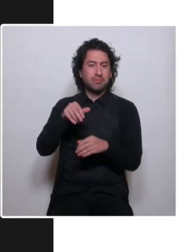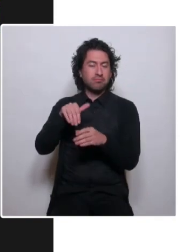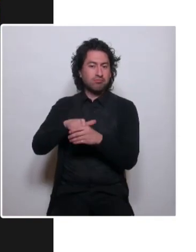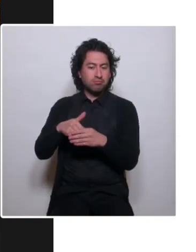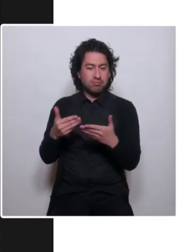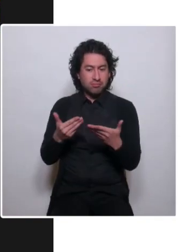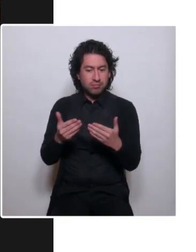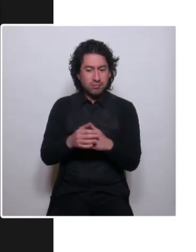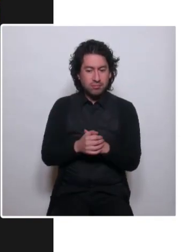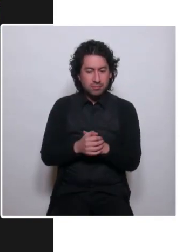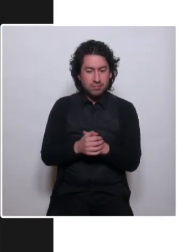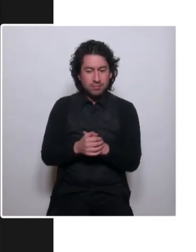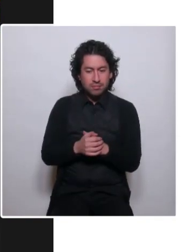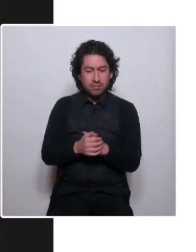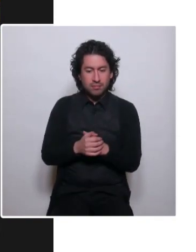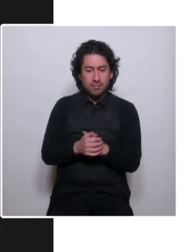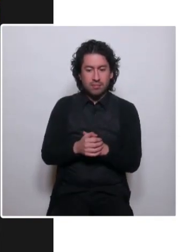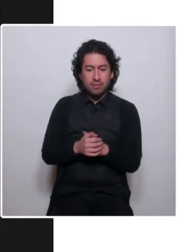Tami Pustelnik, ¿cómo vota usted?